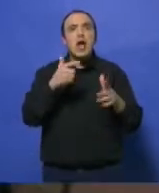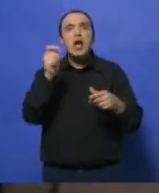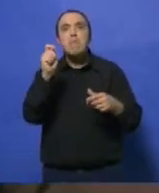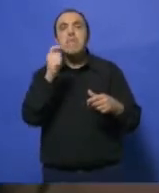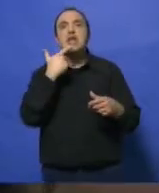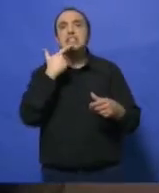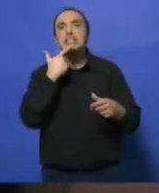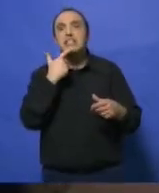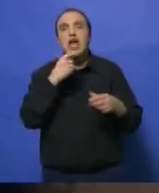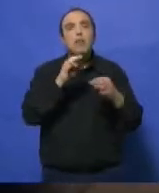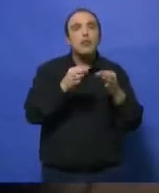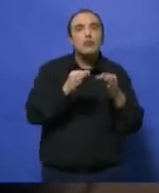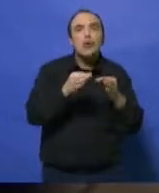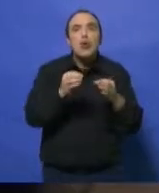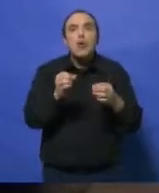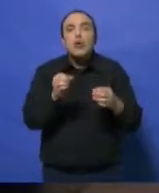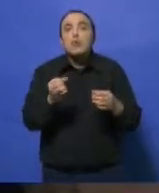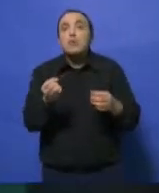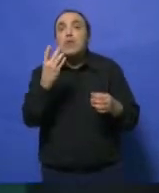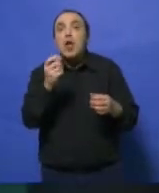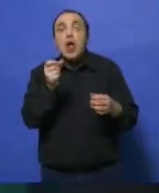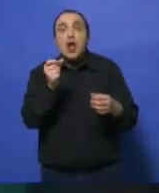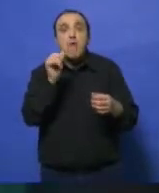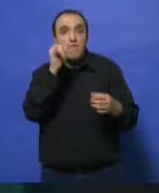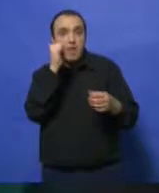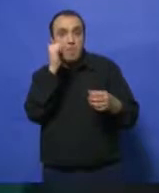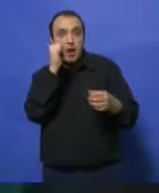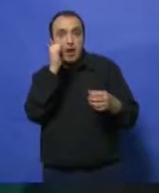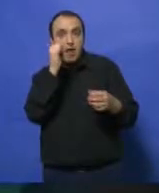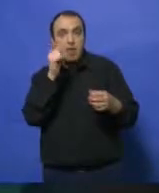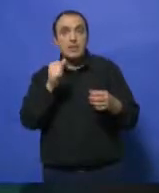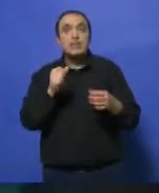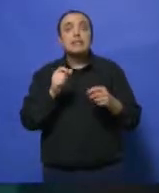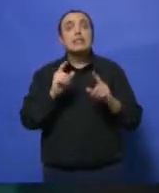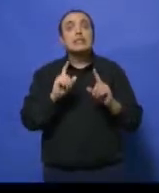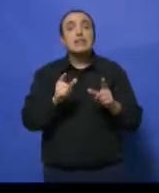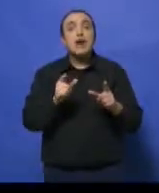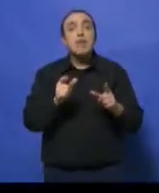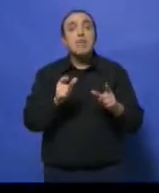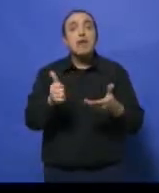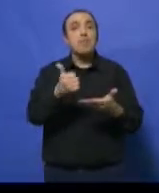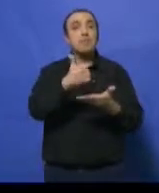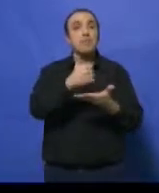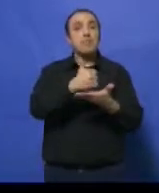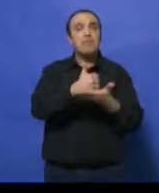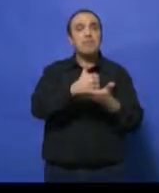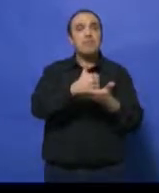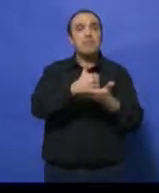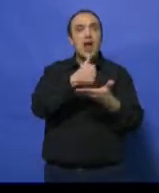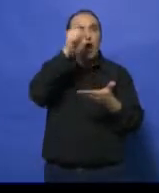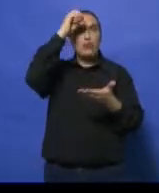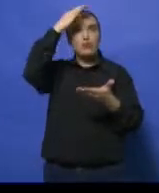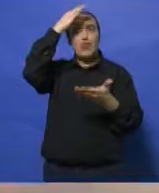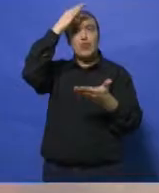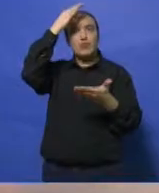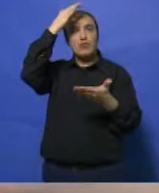a comenzar la filmación. Bueno, ya tenemos elegida nuestra protagonista y se va a hacer